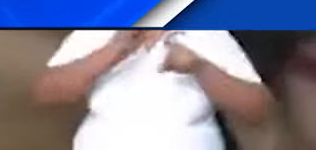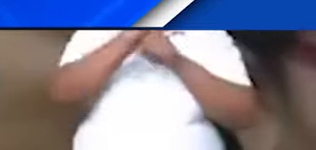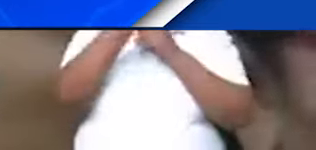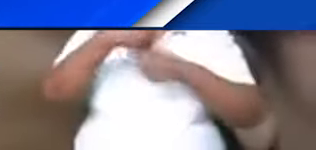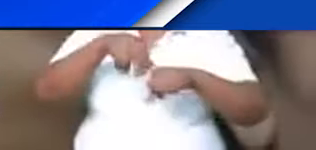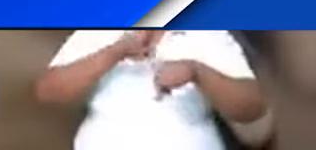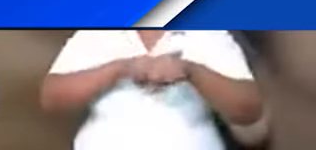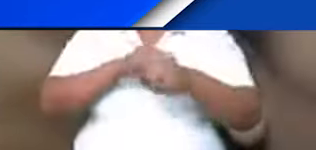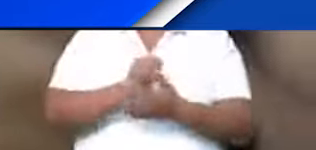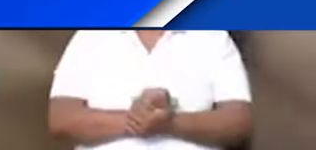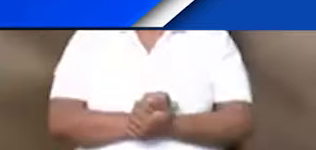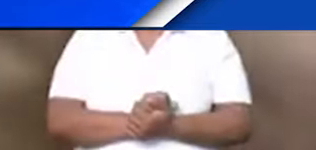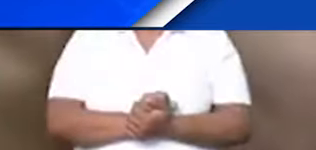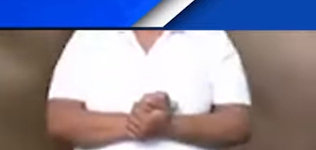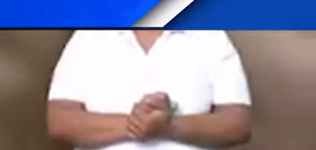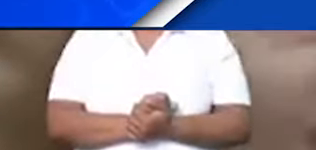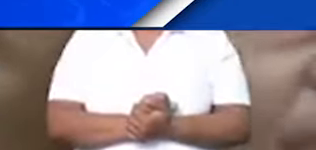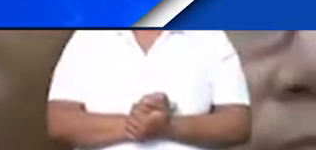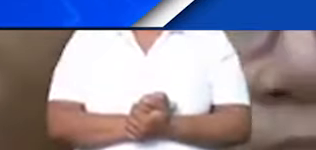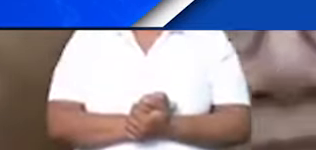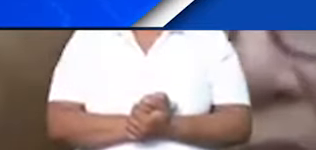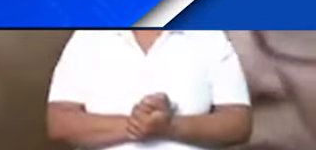Asamblea Nacional.